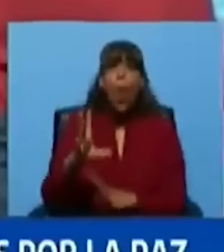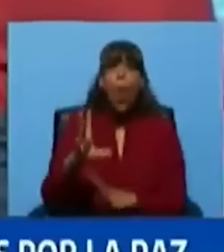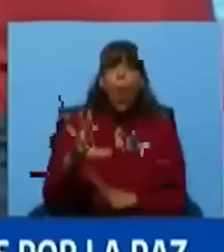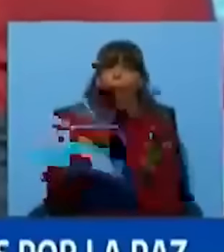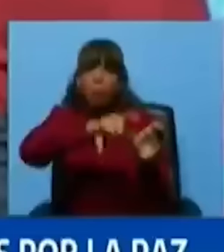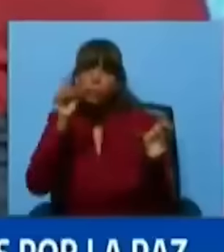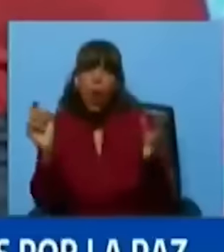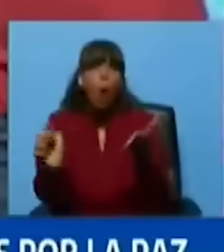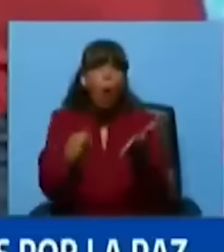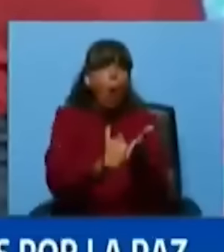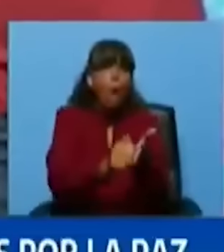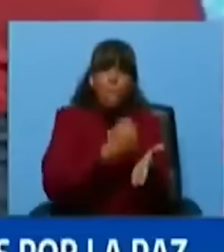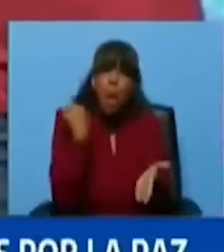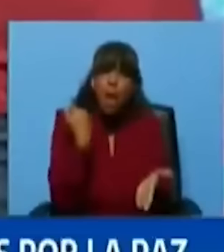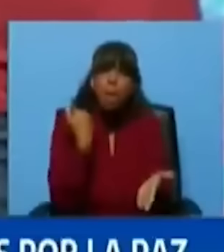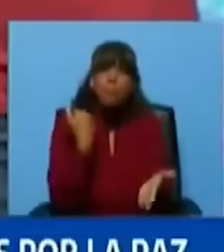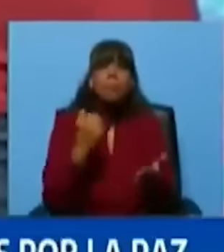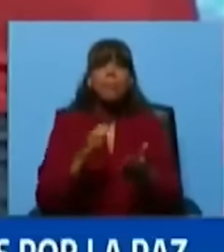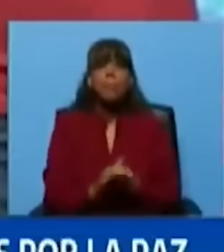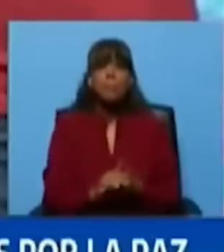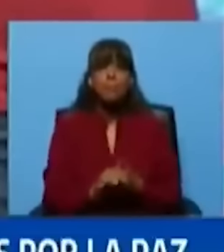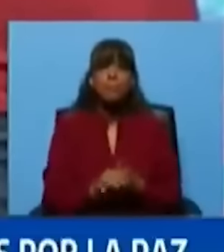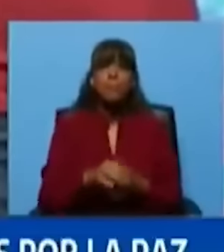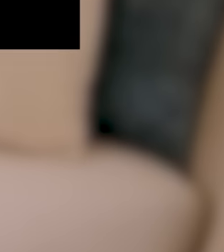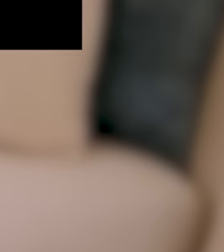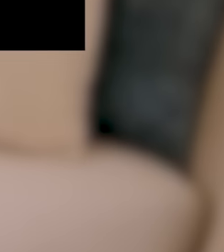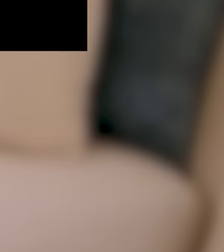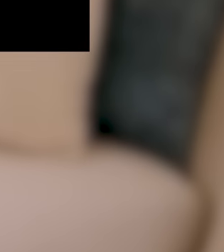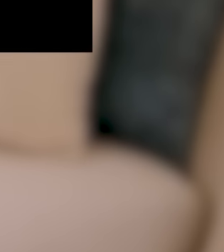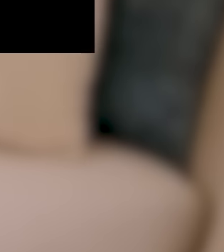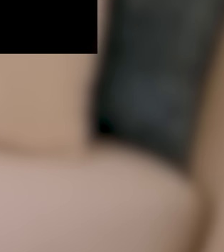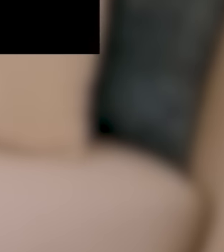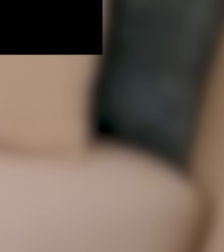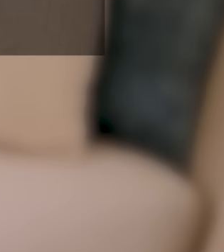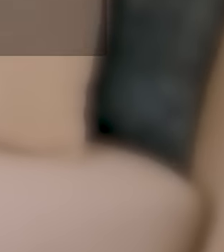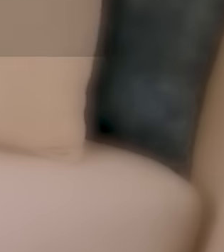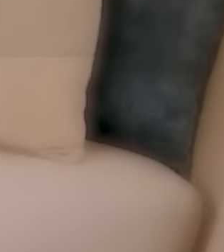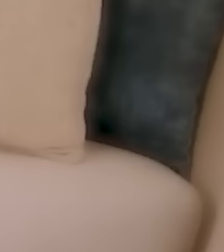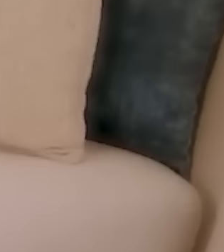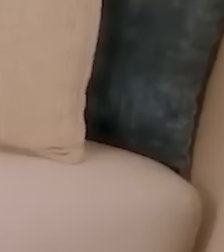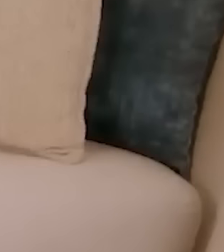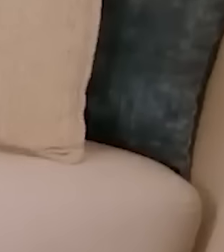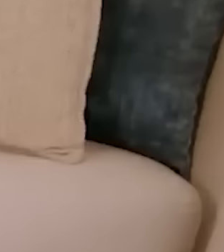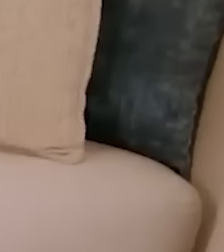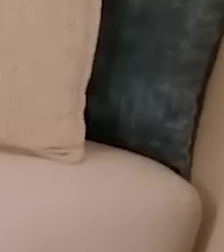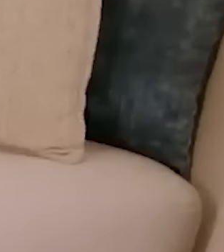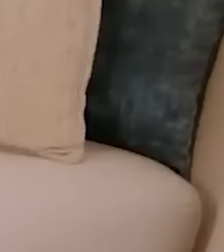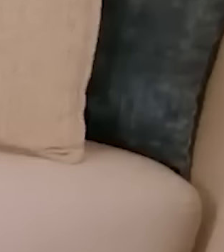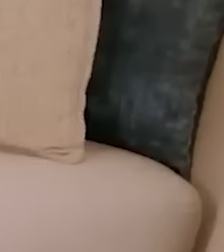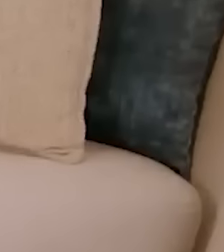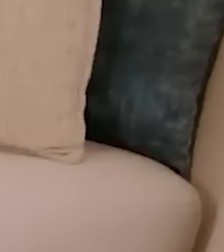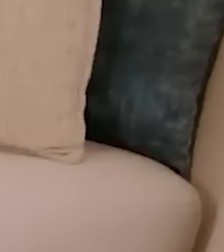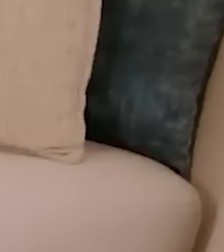de que este retara al dueño de X, Elon Musk, a una pelea. "Es tu culpa, Elon Musk", escribió en su cuenta personal de X, luego de que